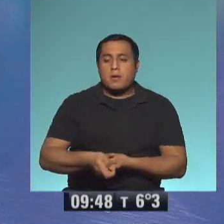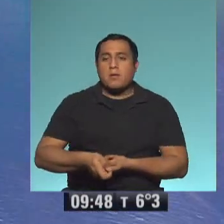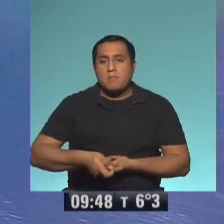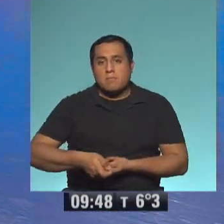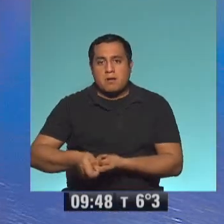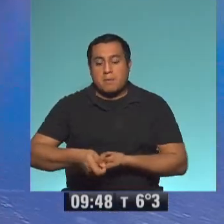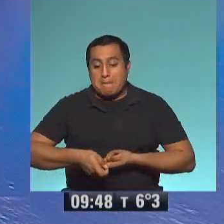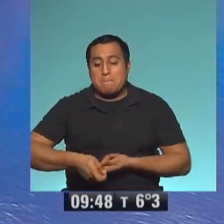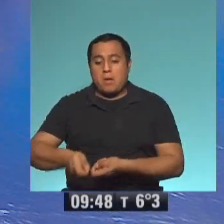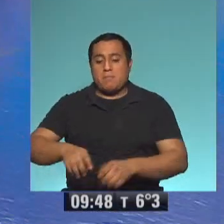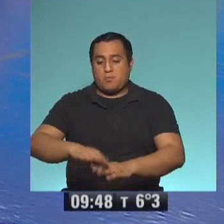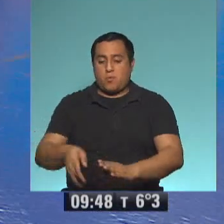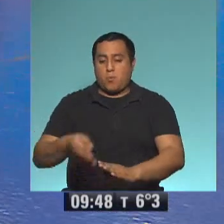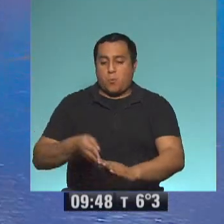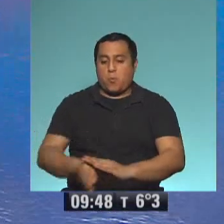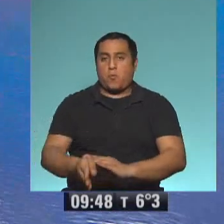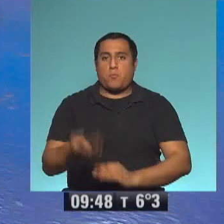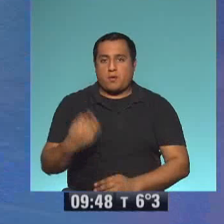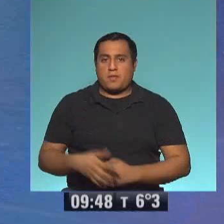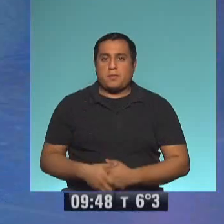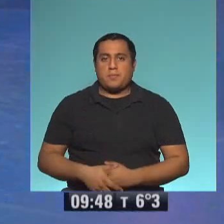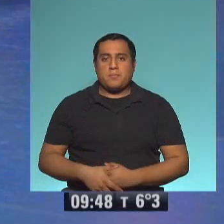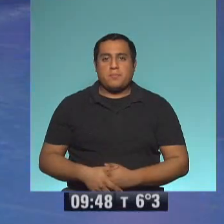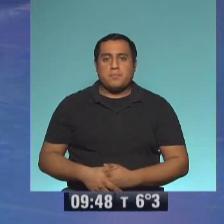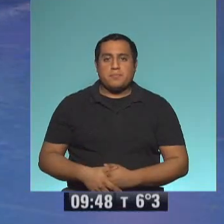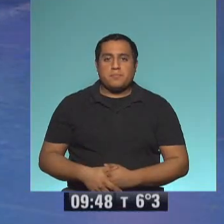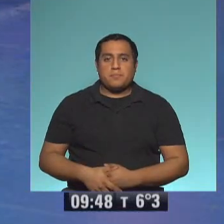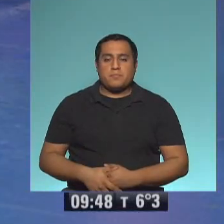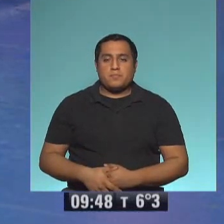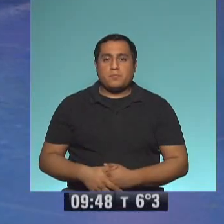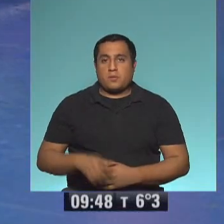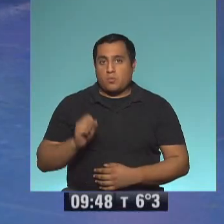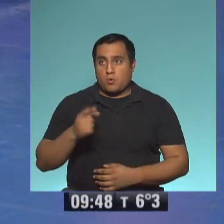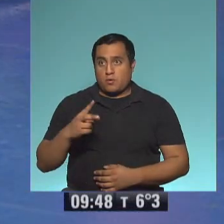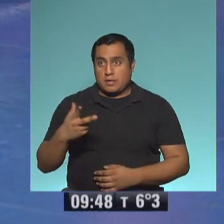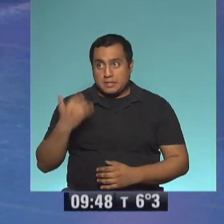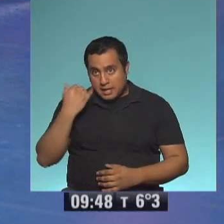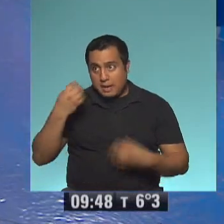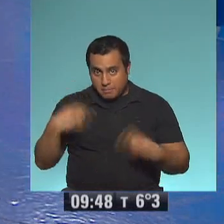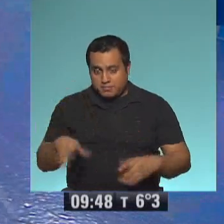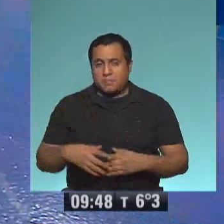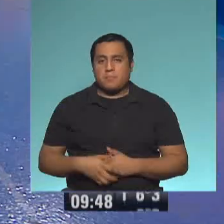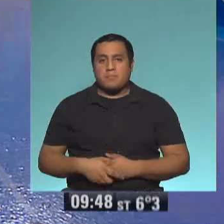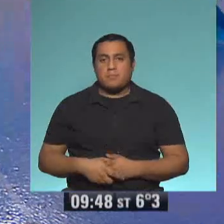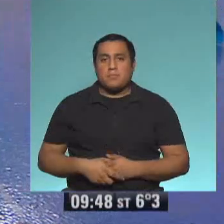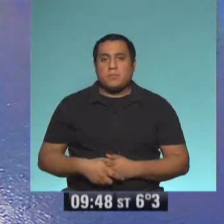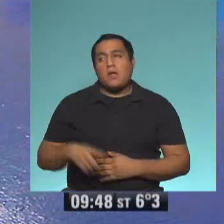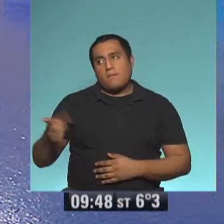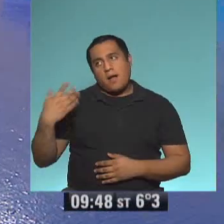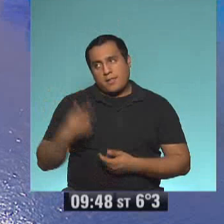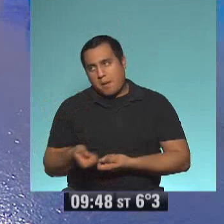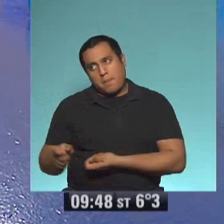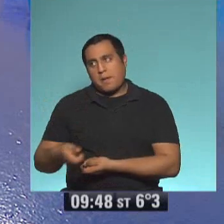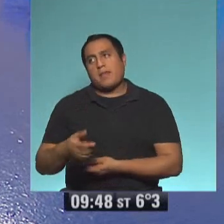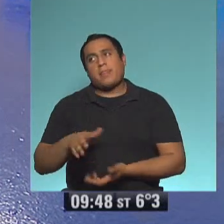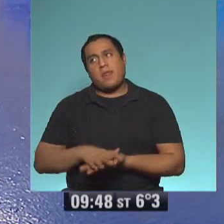adelante. Hacia adelante. Hacia adelante. A ver, a ver, a ver. Para cualquier lado la pelota. Vos decís 1, 2, 3 ya y empezamos. Dale. Pará, pará. Vos jugaste al hockey, es trampa.